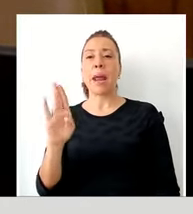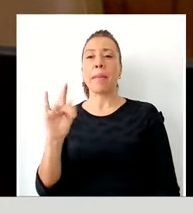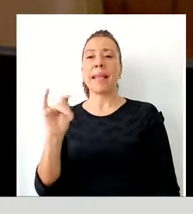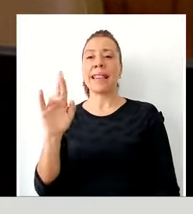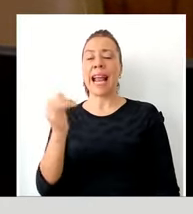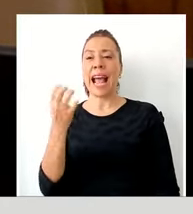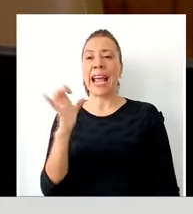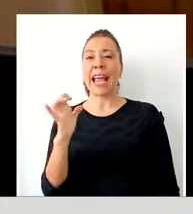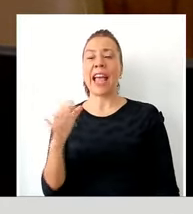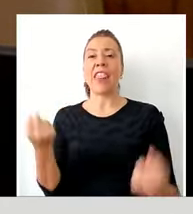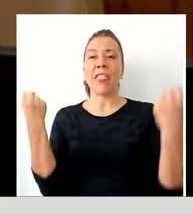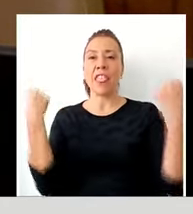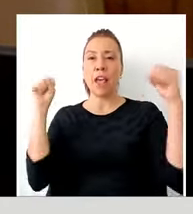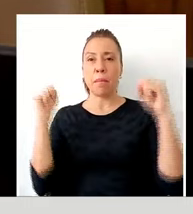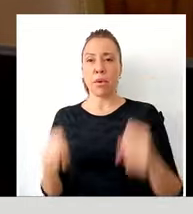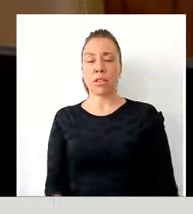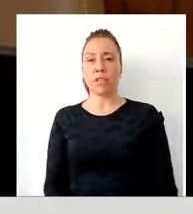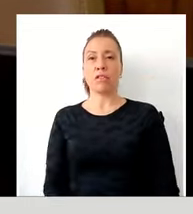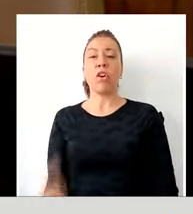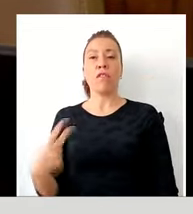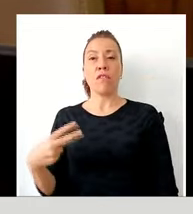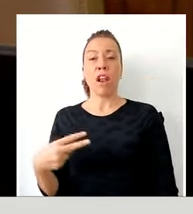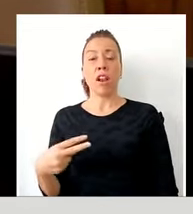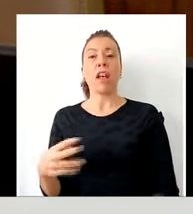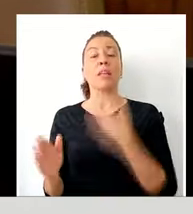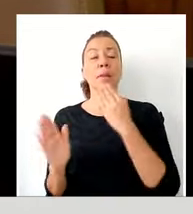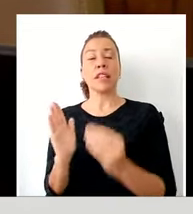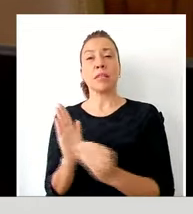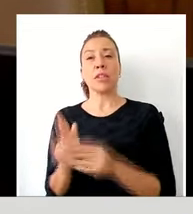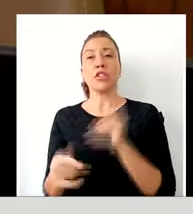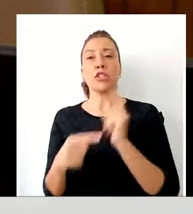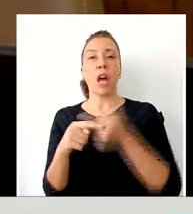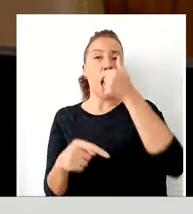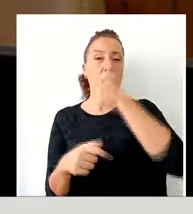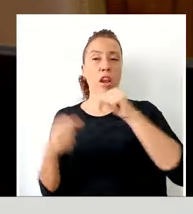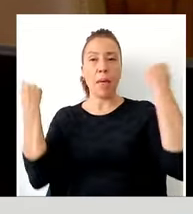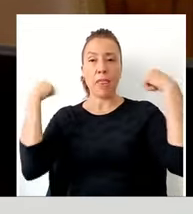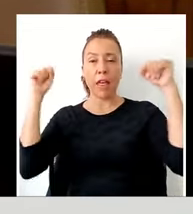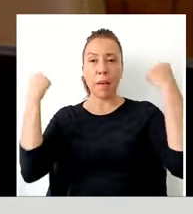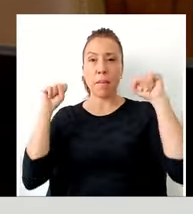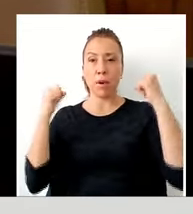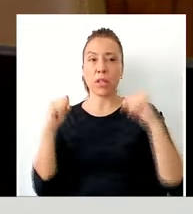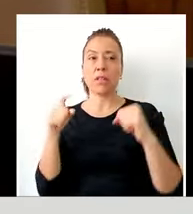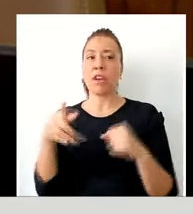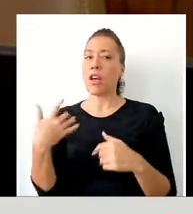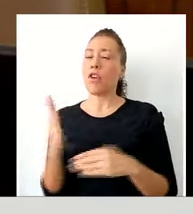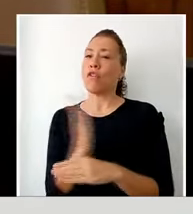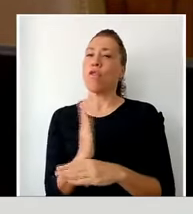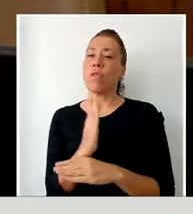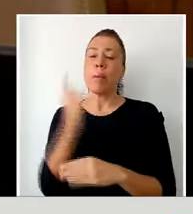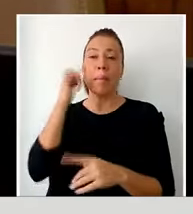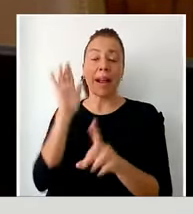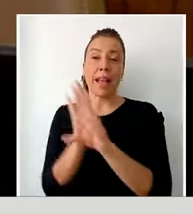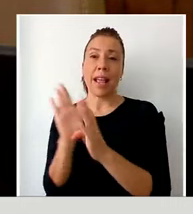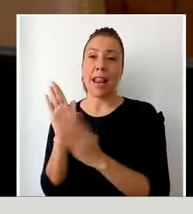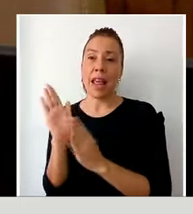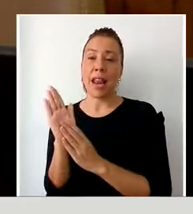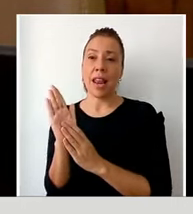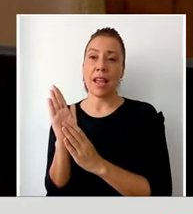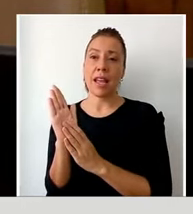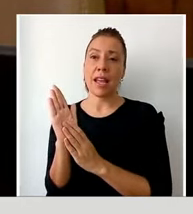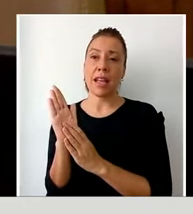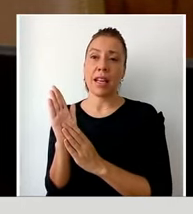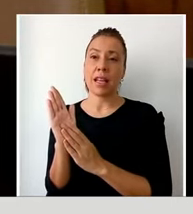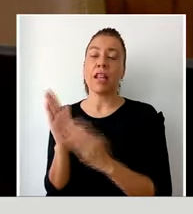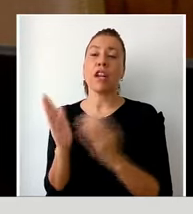enormemente que se incorpore a las sociedades anónimas deportivas algo esencial para que esta ley tenga el alcance real